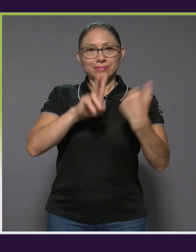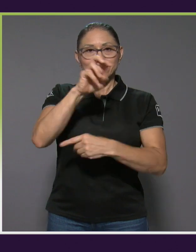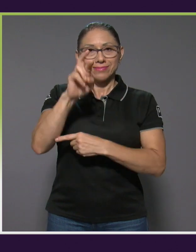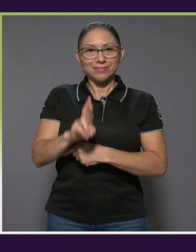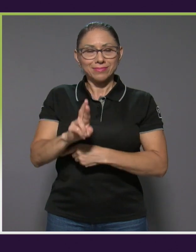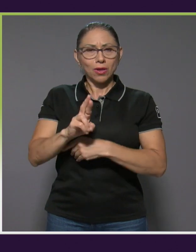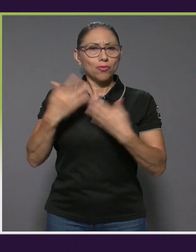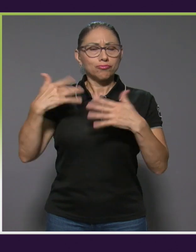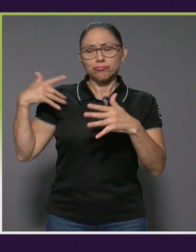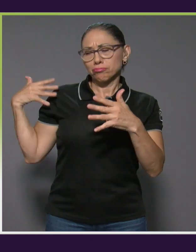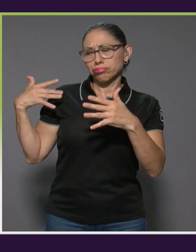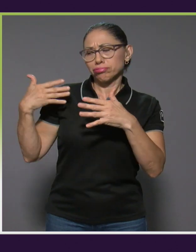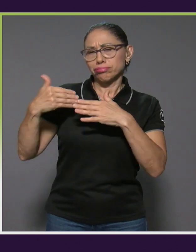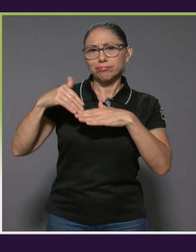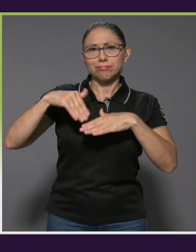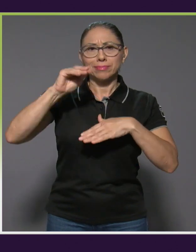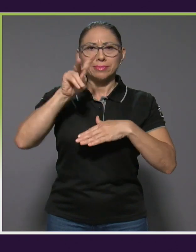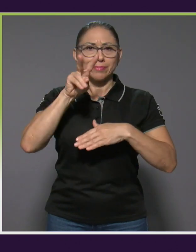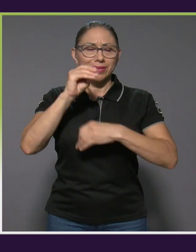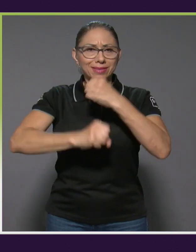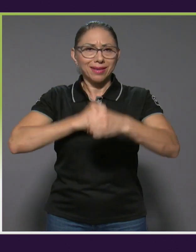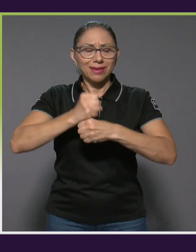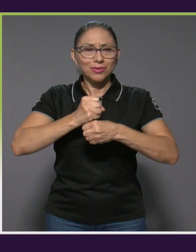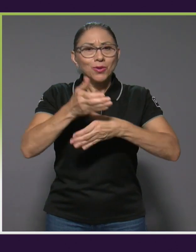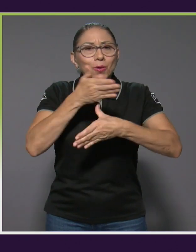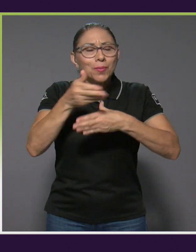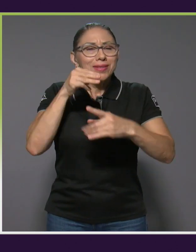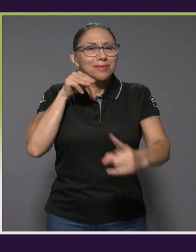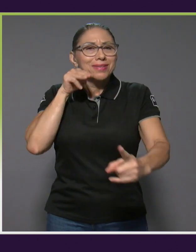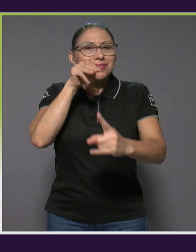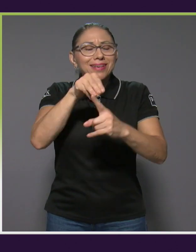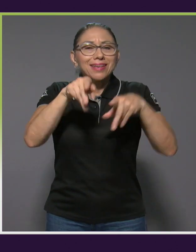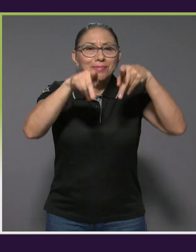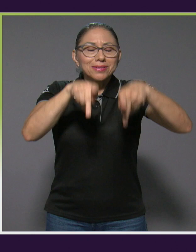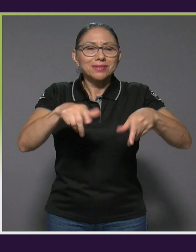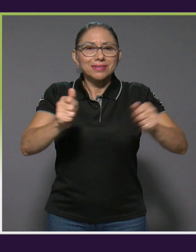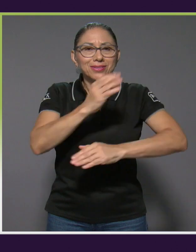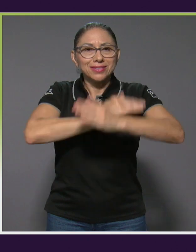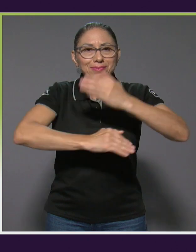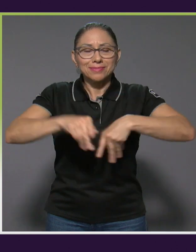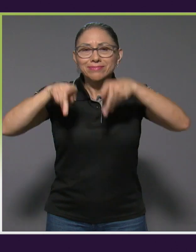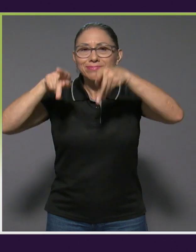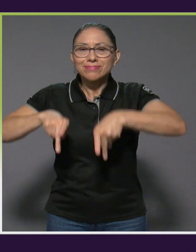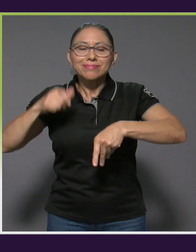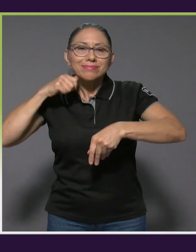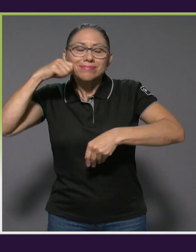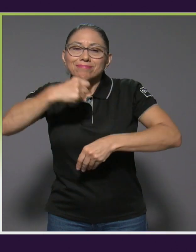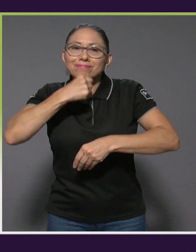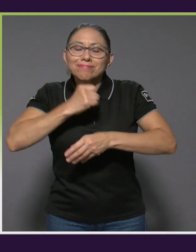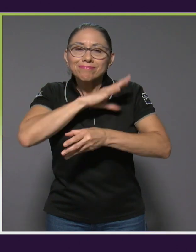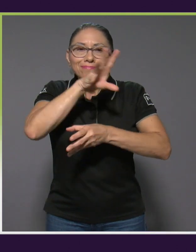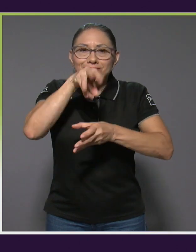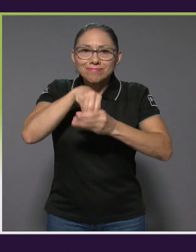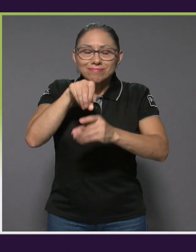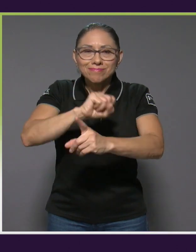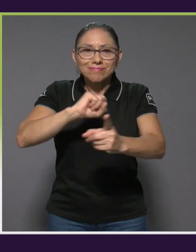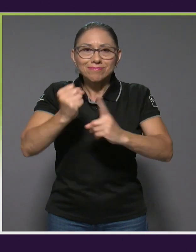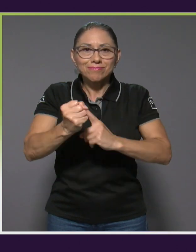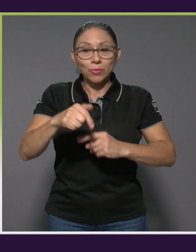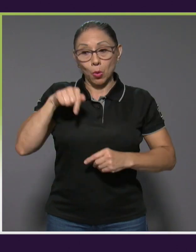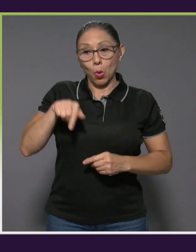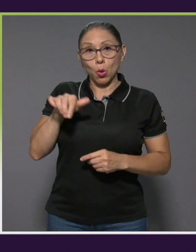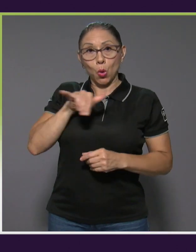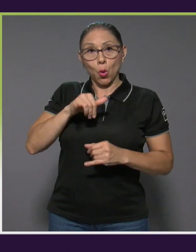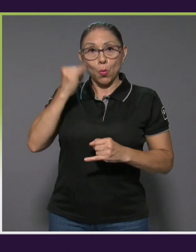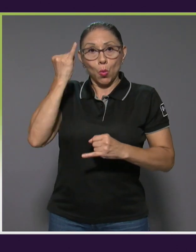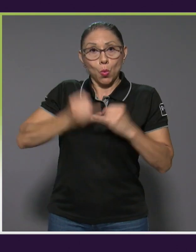más de 20 años de compartir el mensaje de la inclusión de las personas con discapacidad y personas adultas mayores. Hoy, como cada último